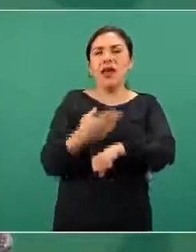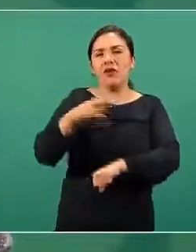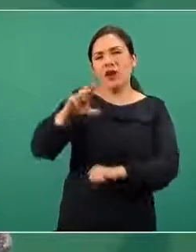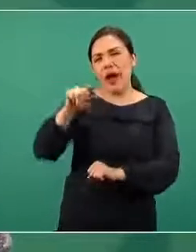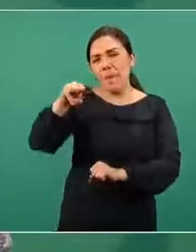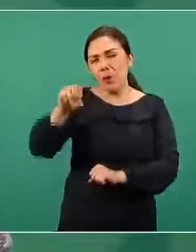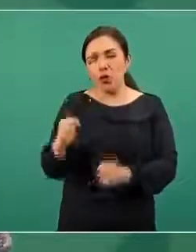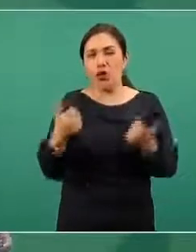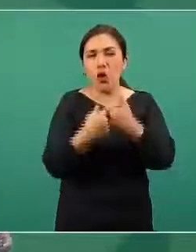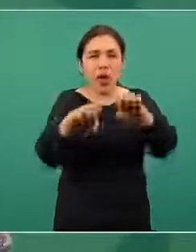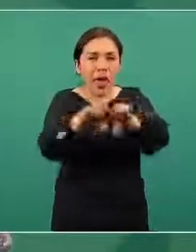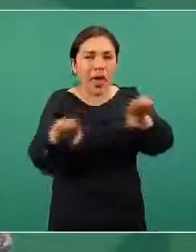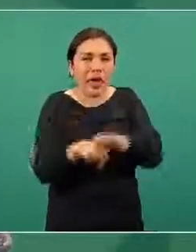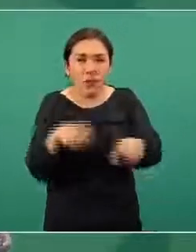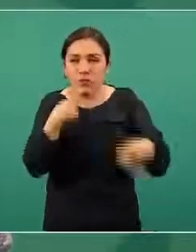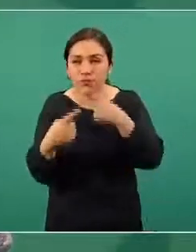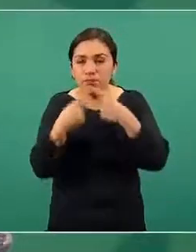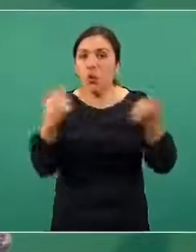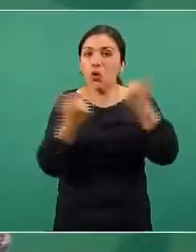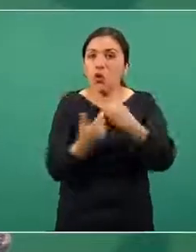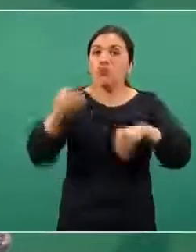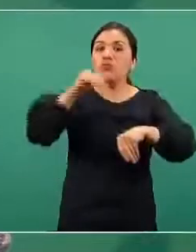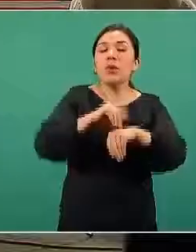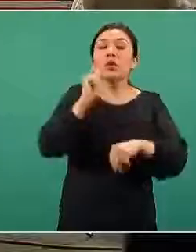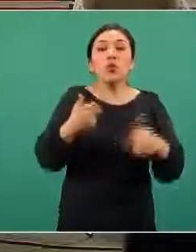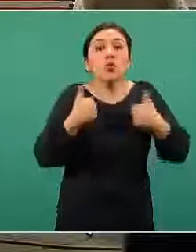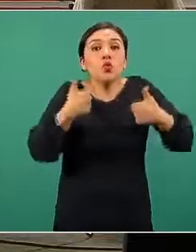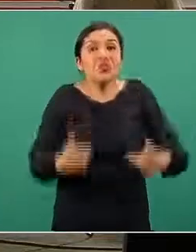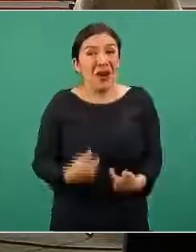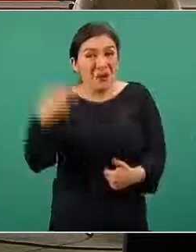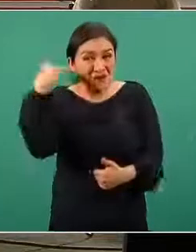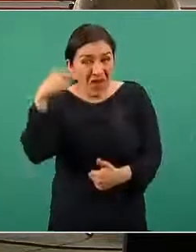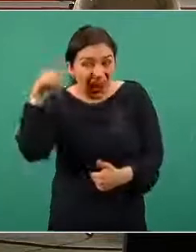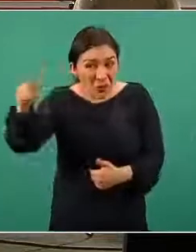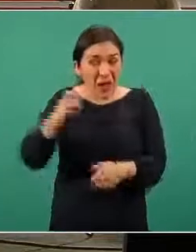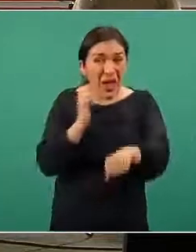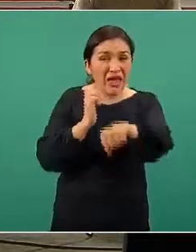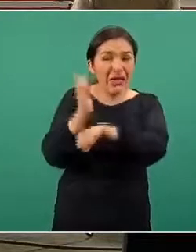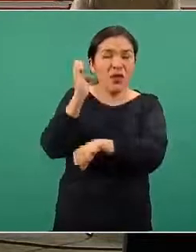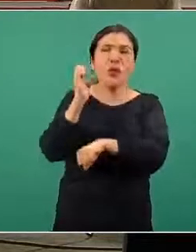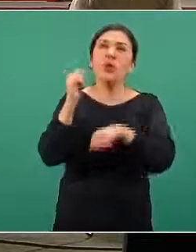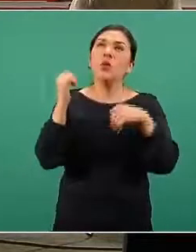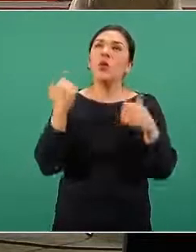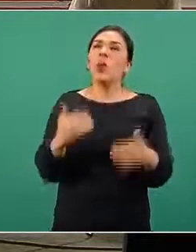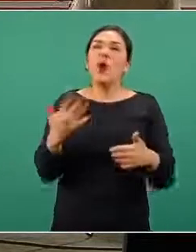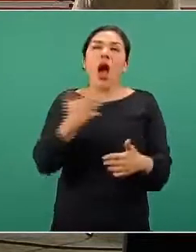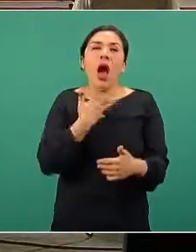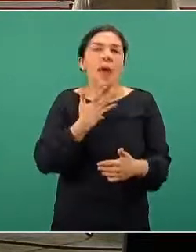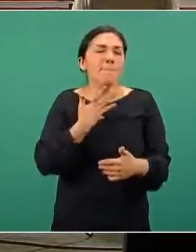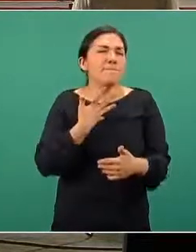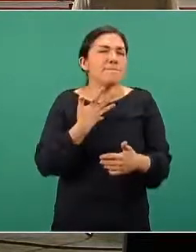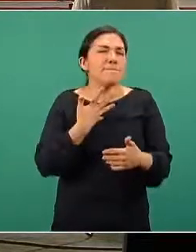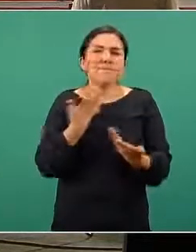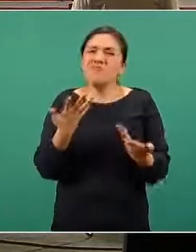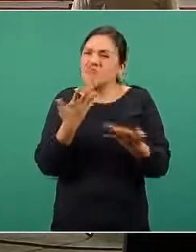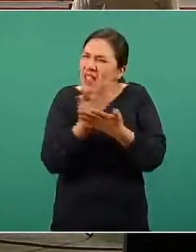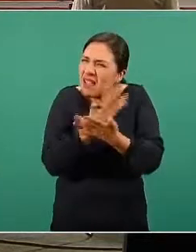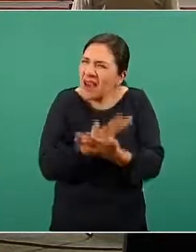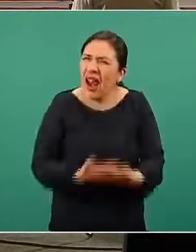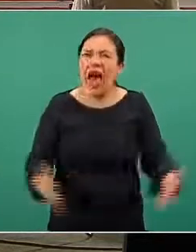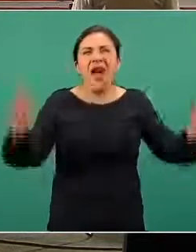su equipo. Además está este componente humano. Veracruz es uno de los estados que tiene